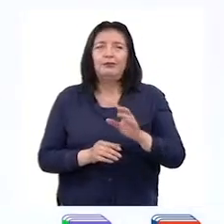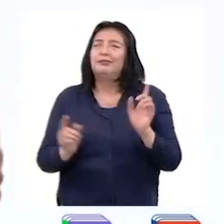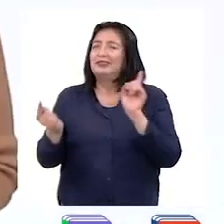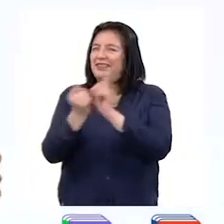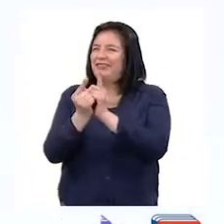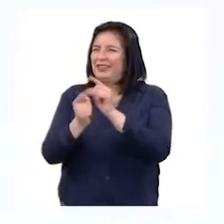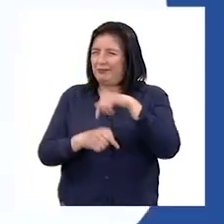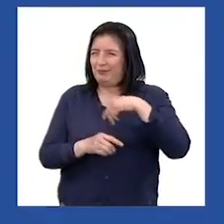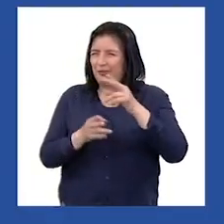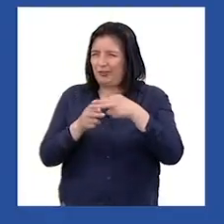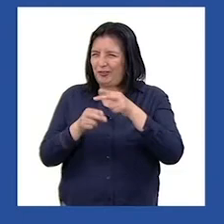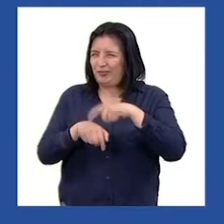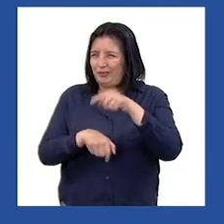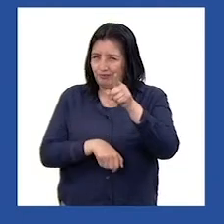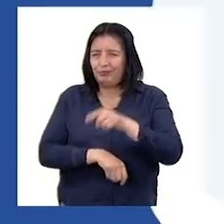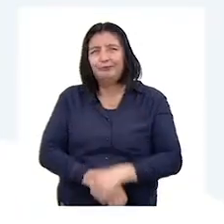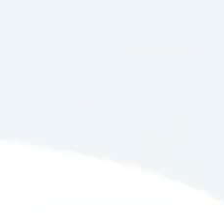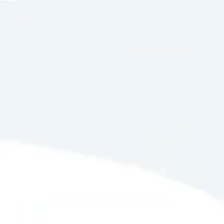vemos en breve.